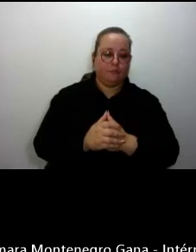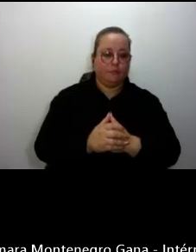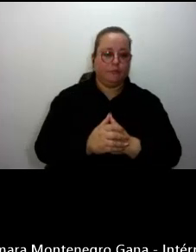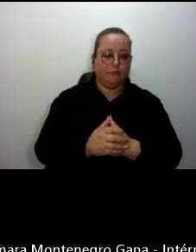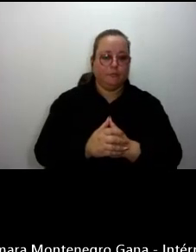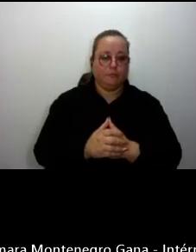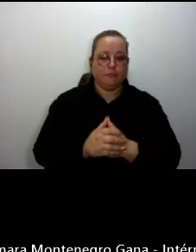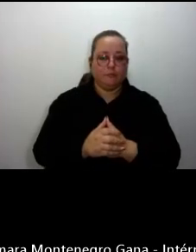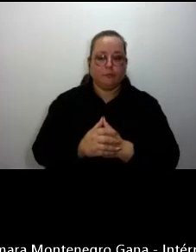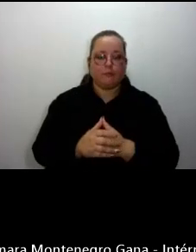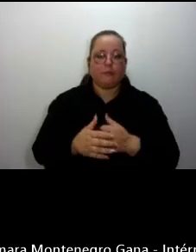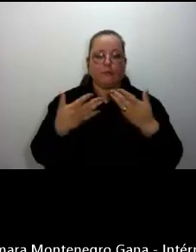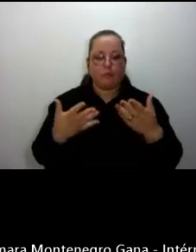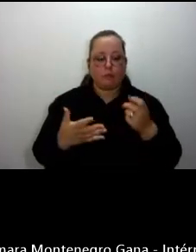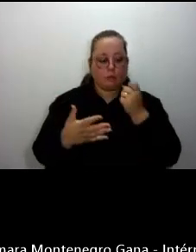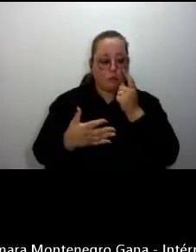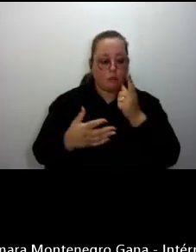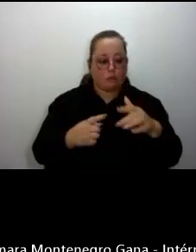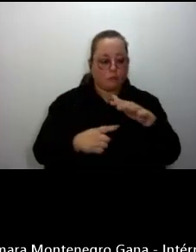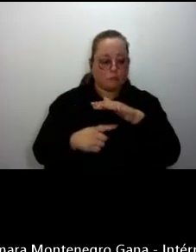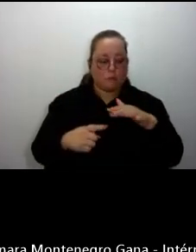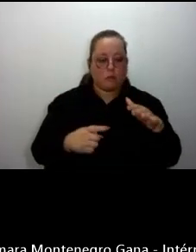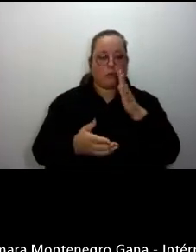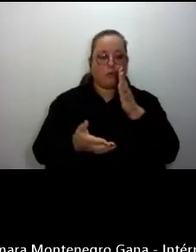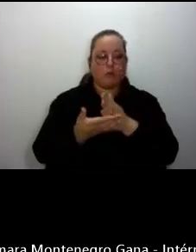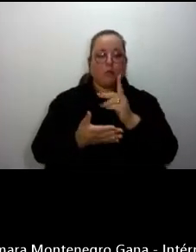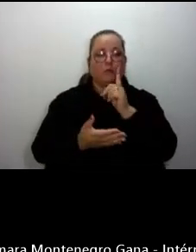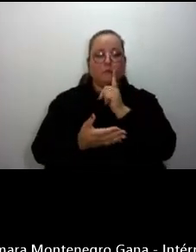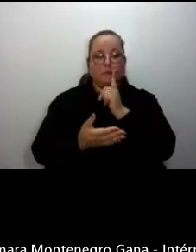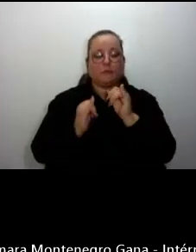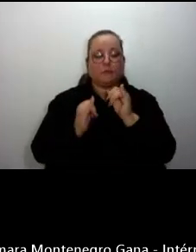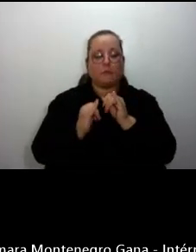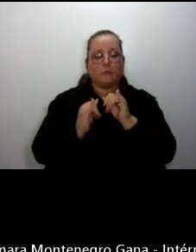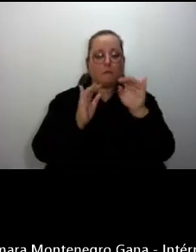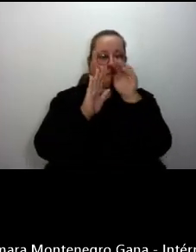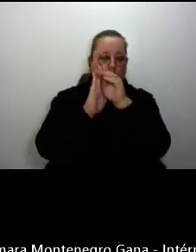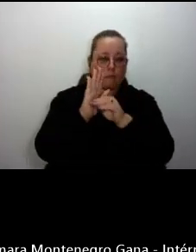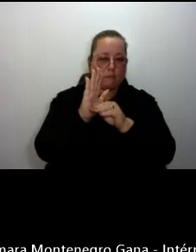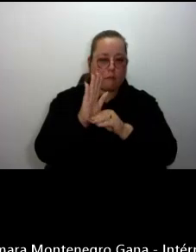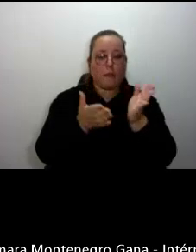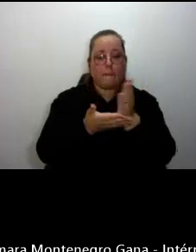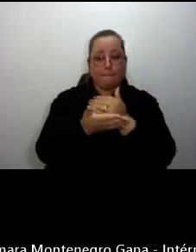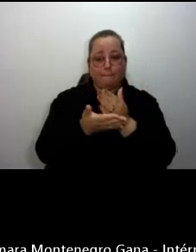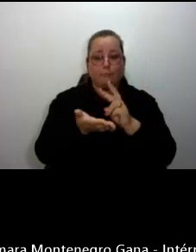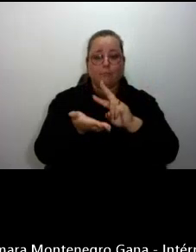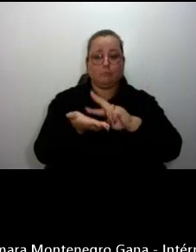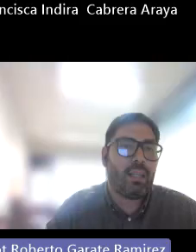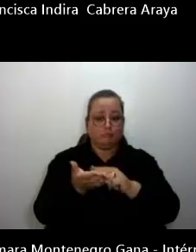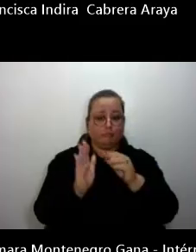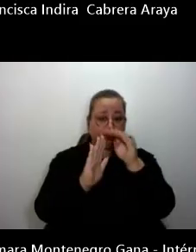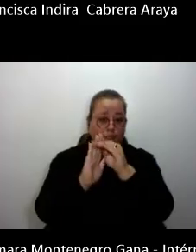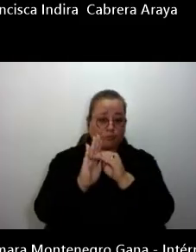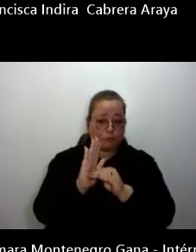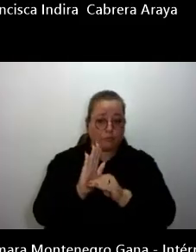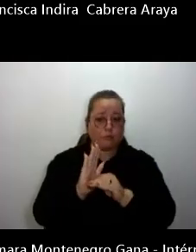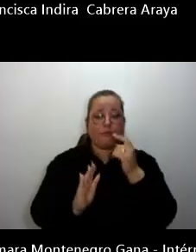Y ahora, ¿cuáles son los elementos que debe contener ya más como en el formato un plan de acompañamiento,